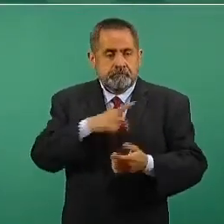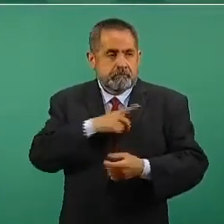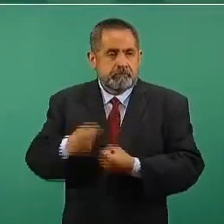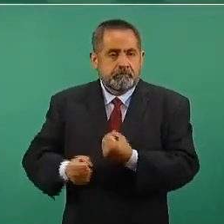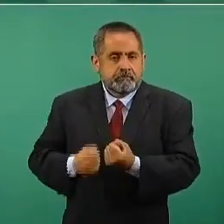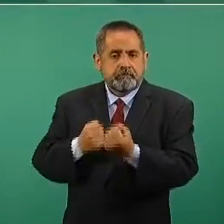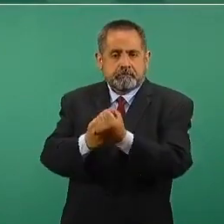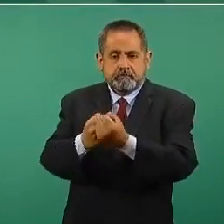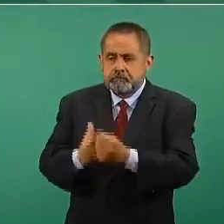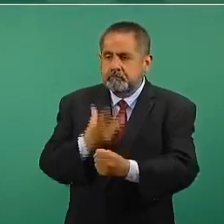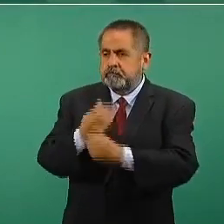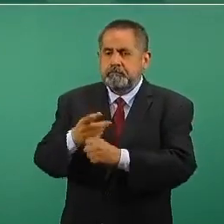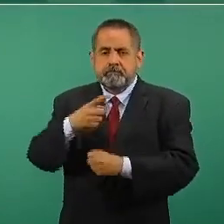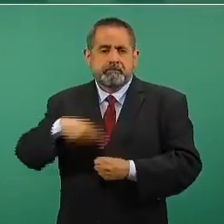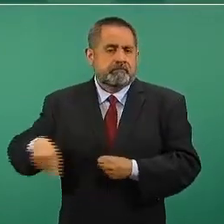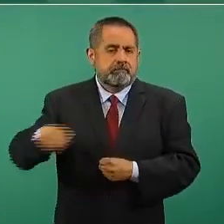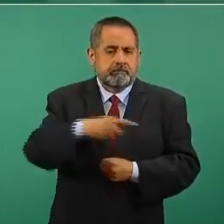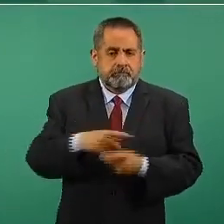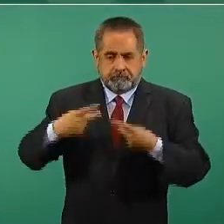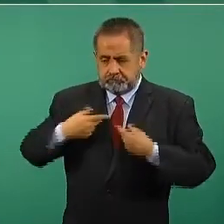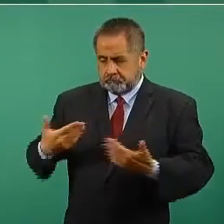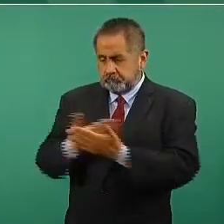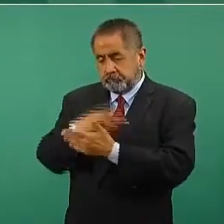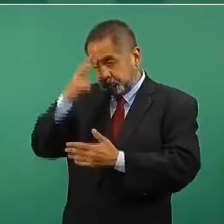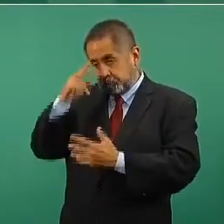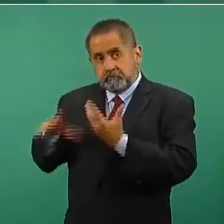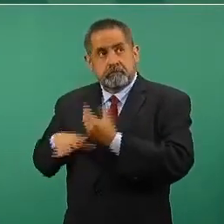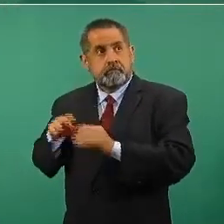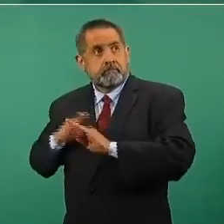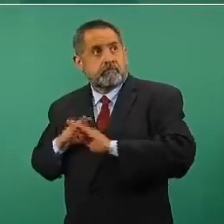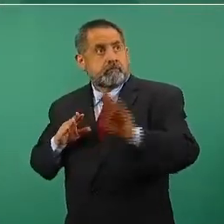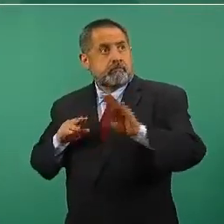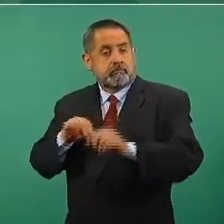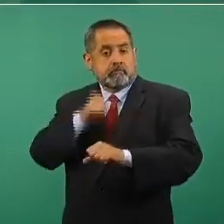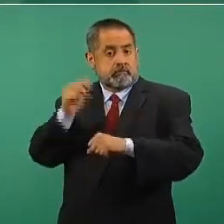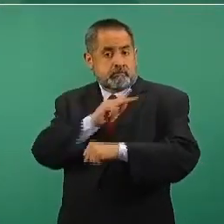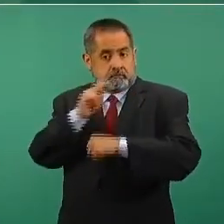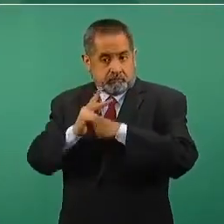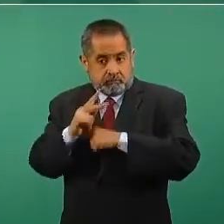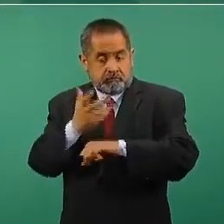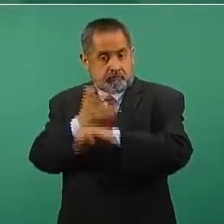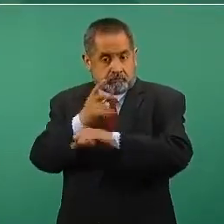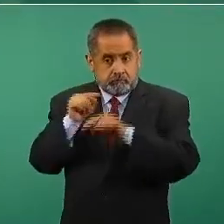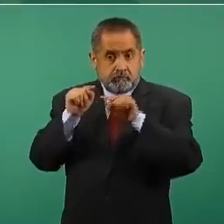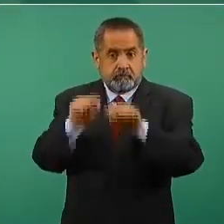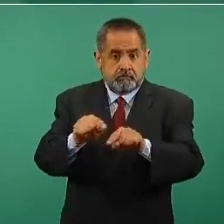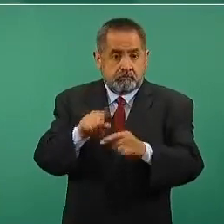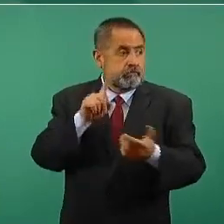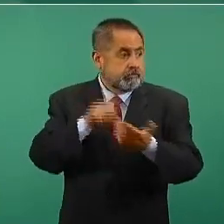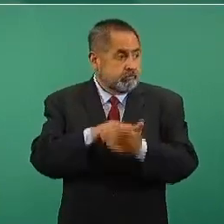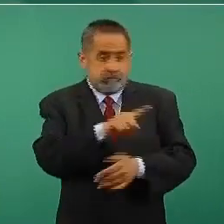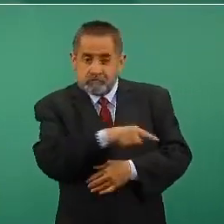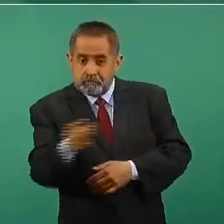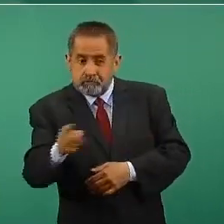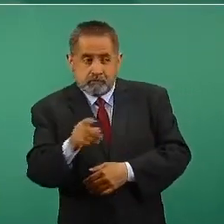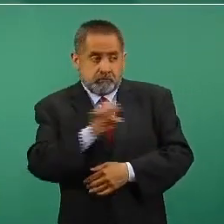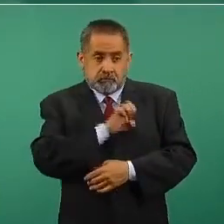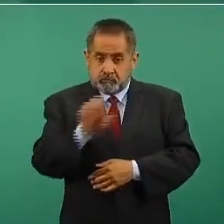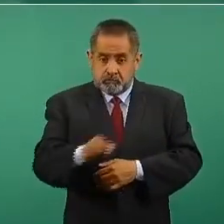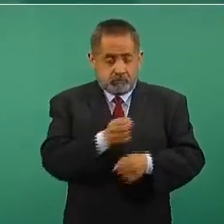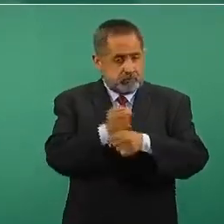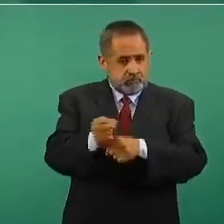respaldo a todas las y los ciudadanos connacionales mexicanos en Estados Unidos que sean víctimas de ese tipo de delitos o